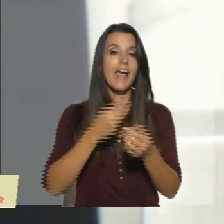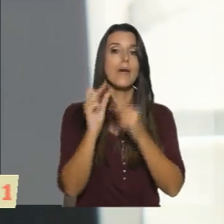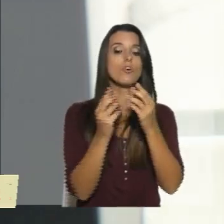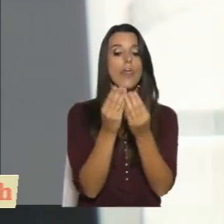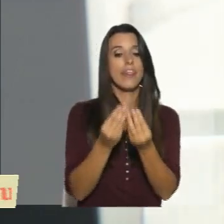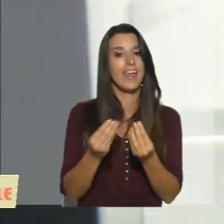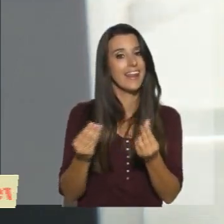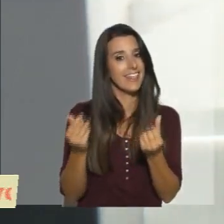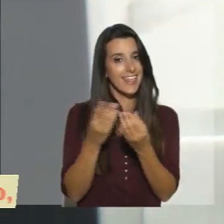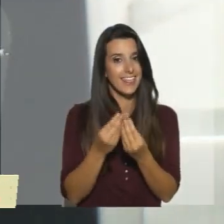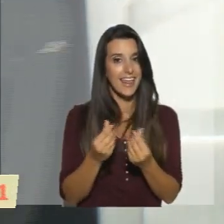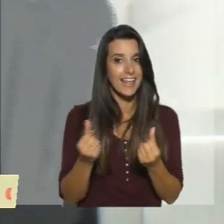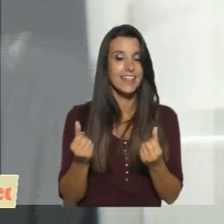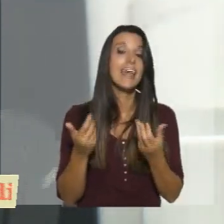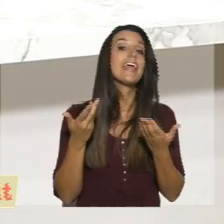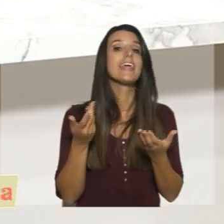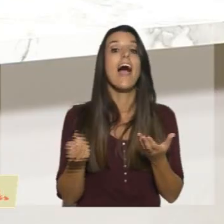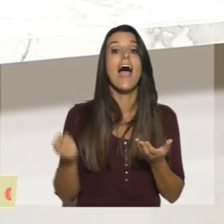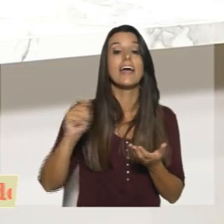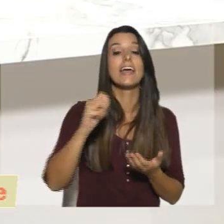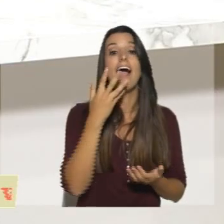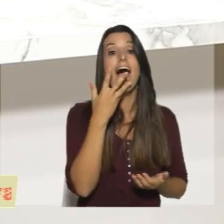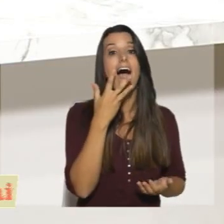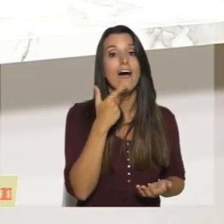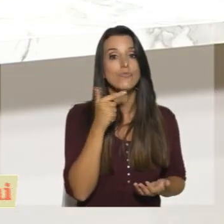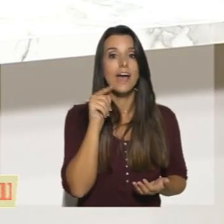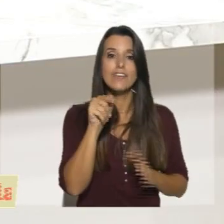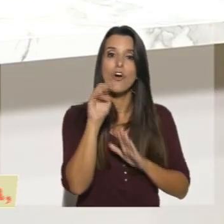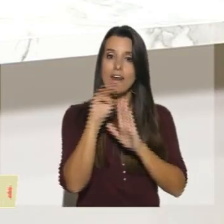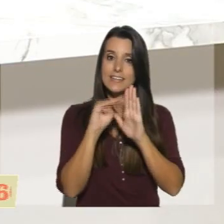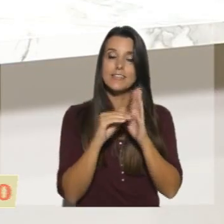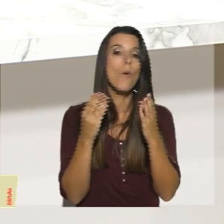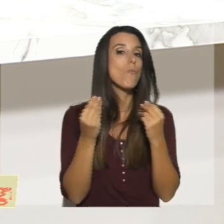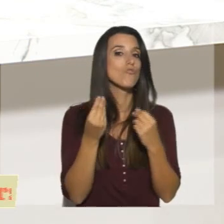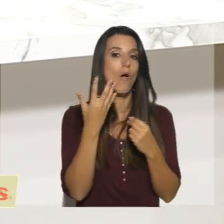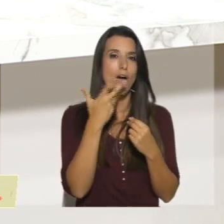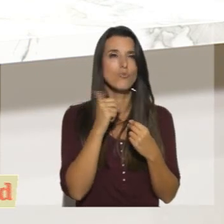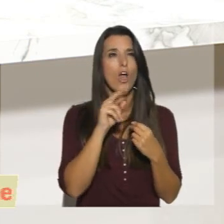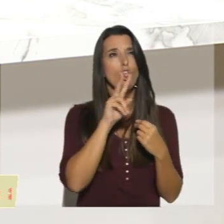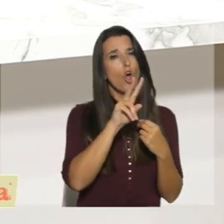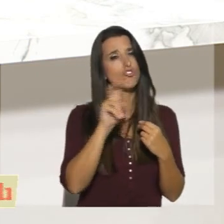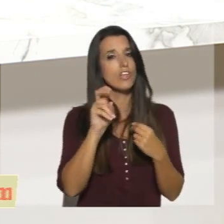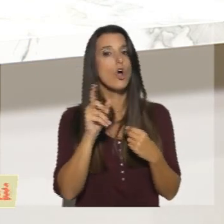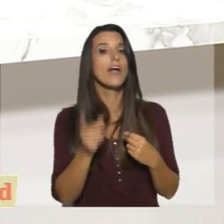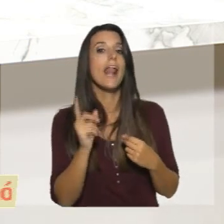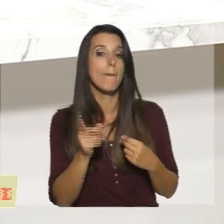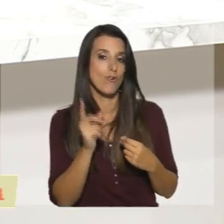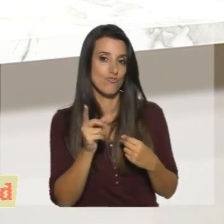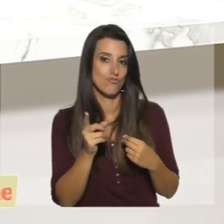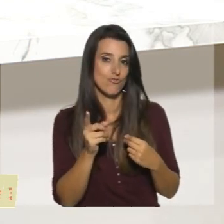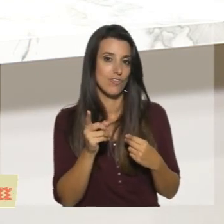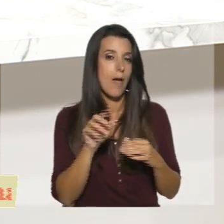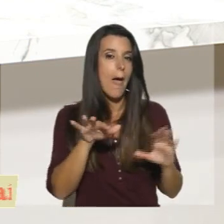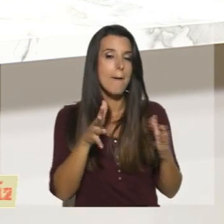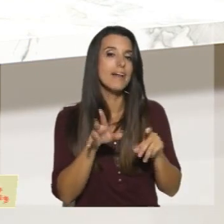fundiendo y le vas a agregar el azúcar. ¿Viste que es una receta con bastante azúcar? Sí. Son 200 gramos. Yo digo, en vez de unos cuadraditos parece un